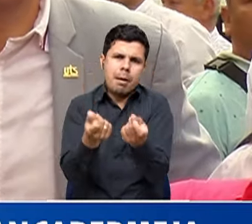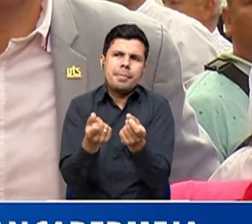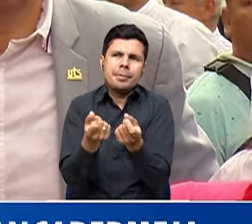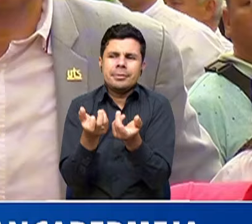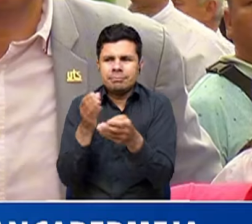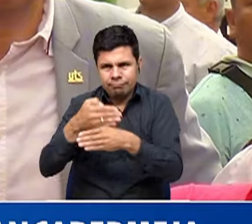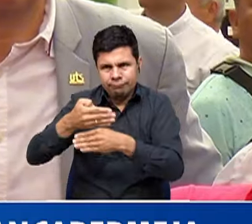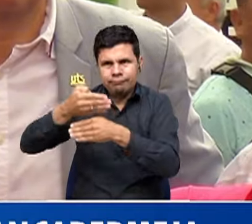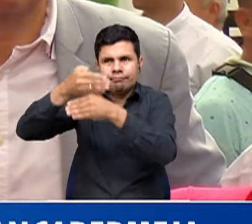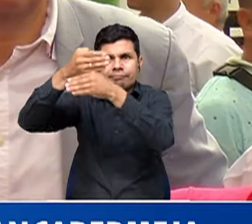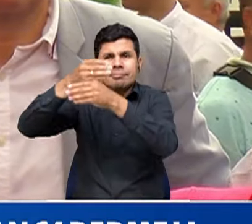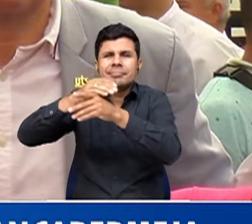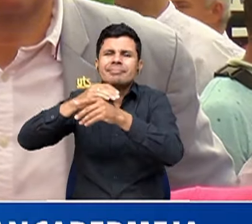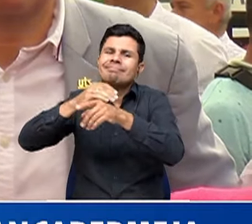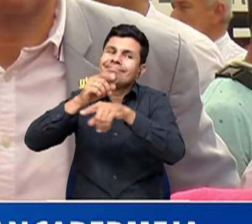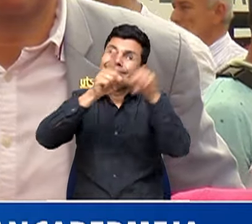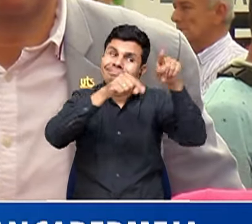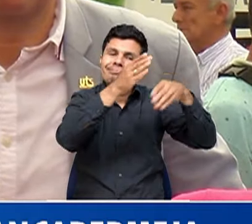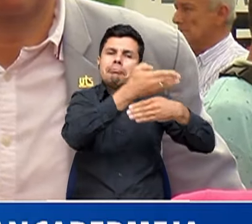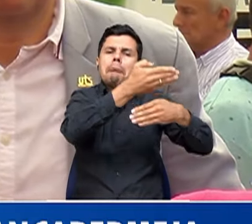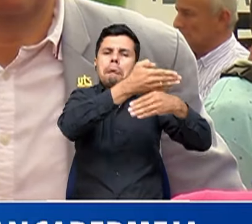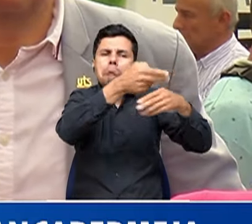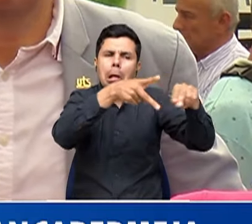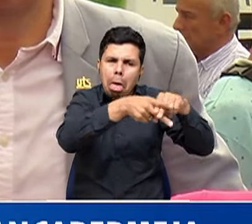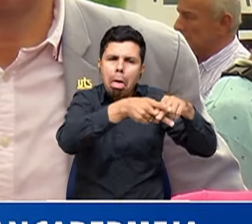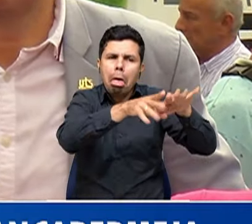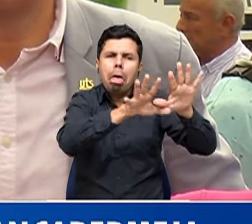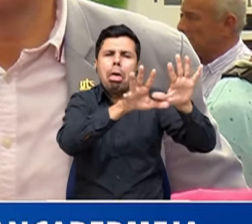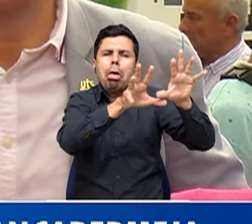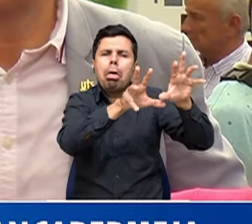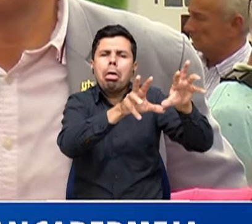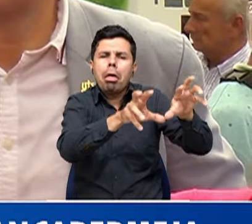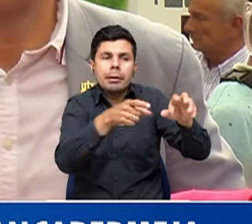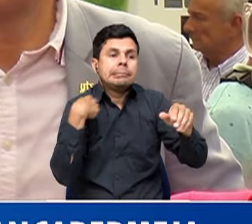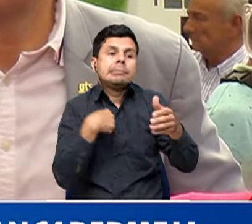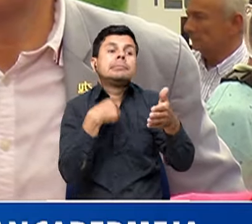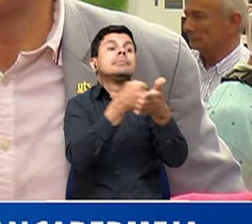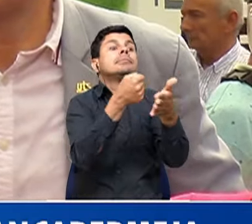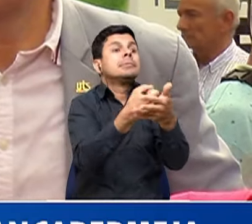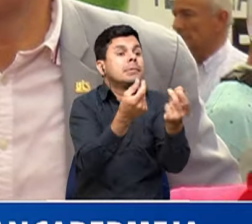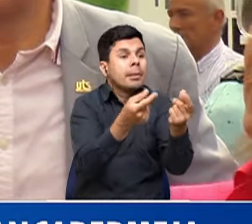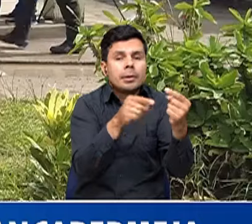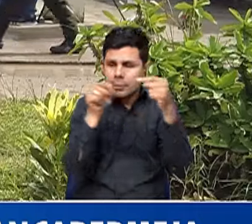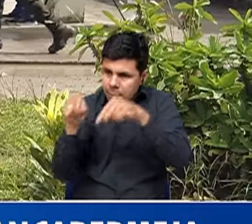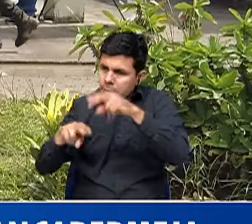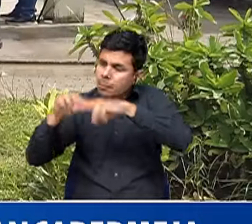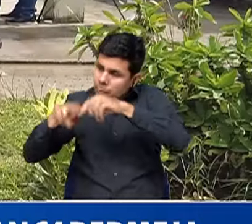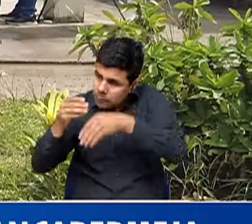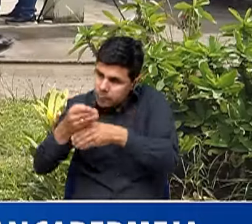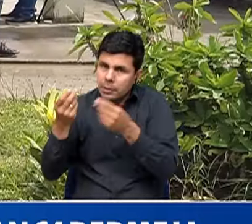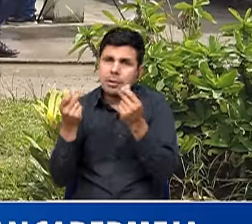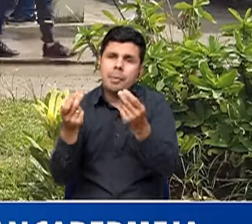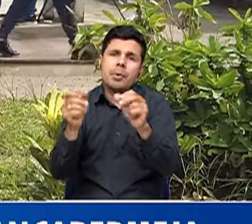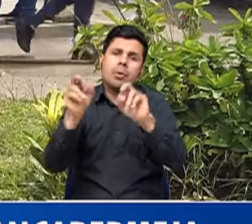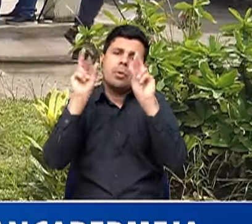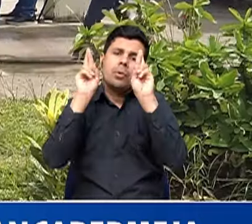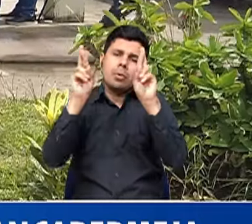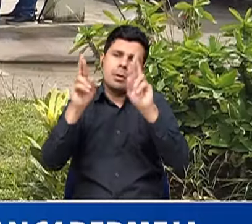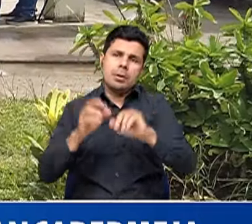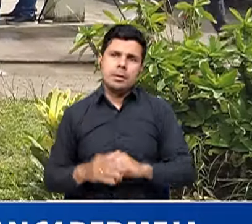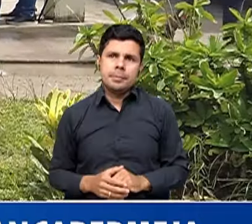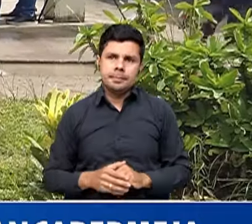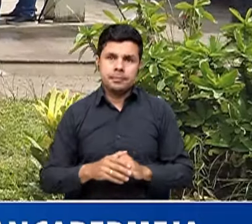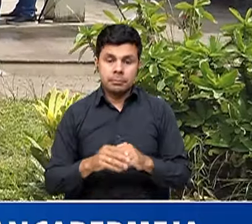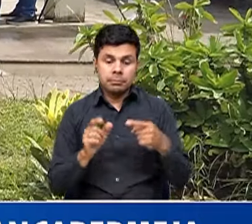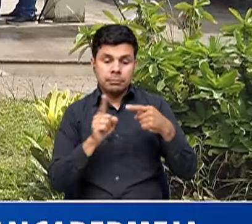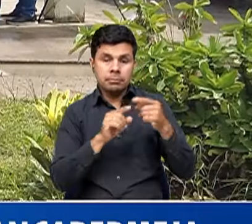convierta en como muchas otras obras que no avanzan y que tenemos que presionar a los contratistas. Una importante alianza que se da desde